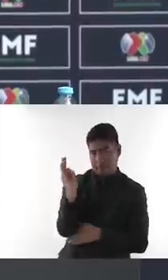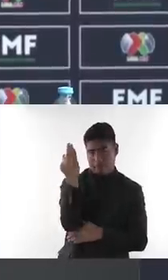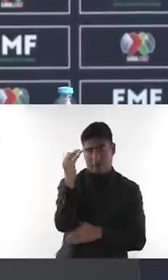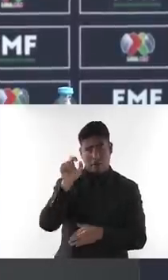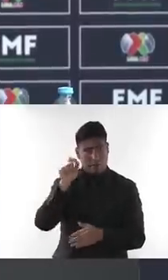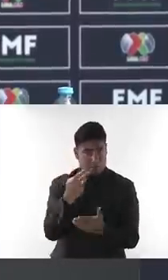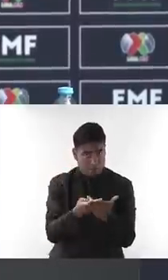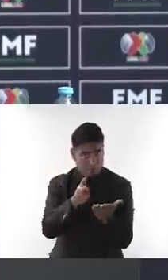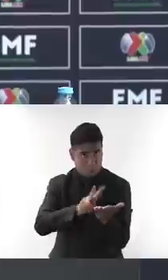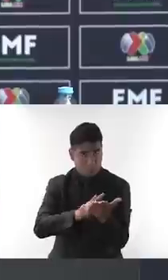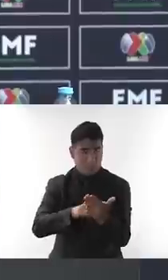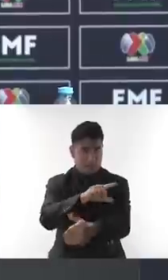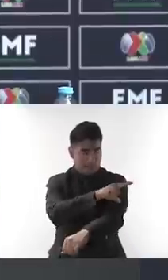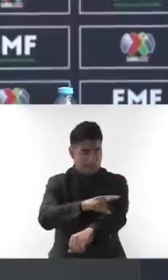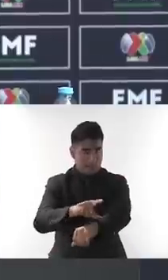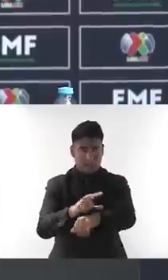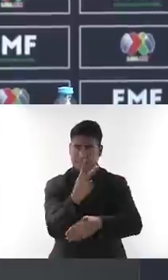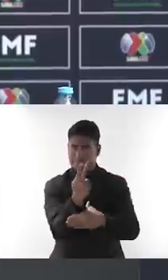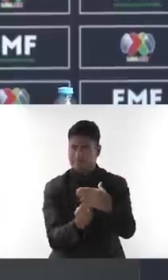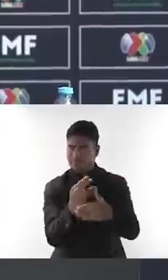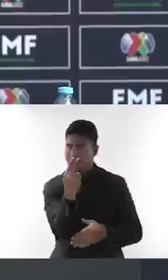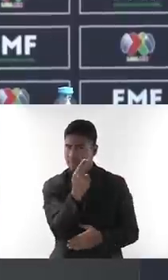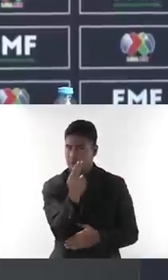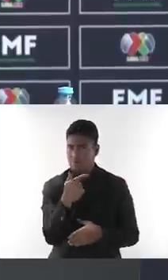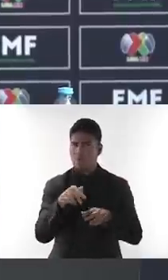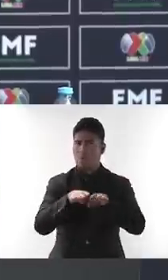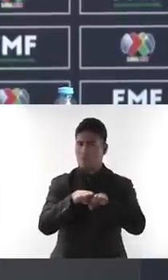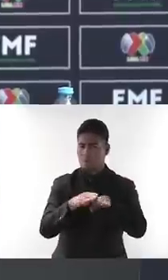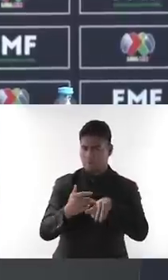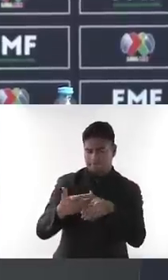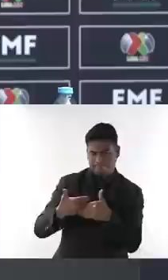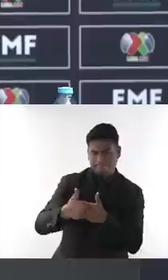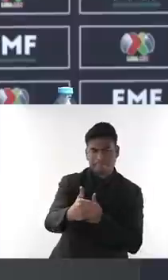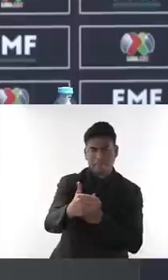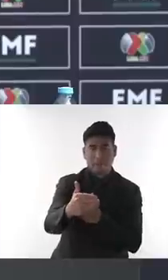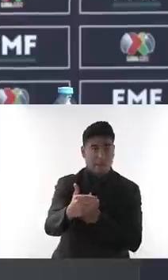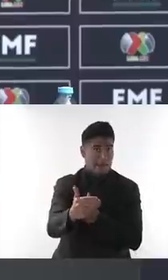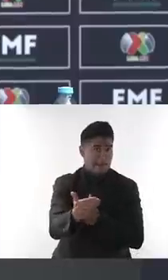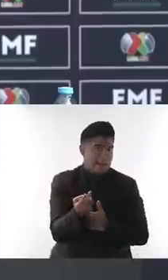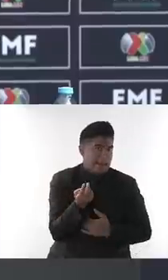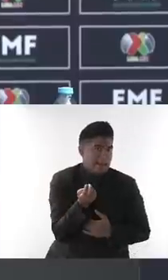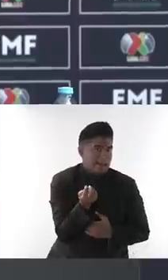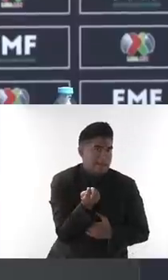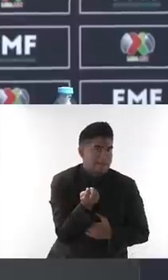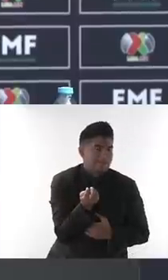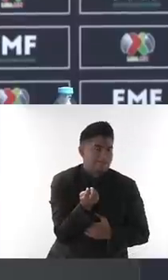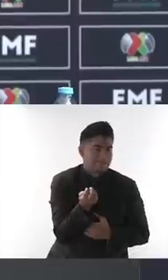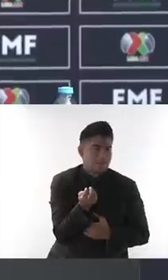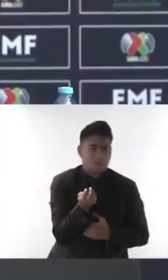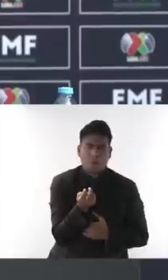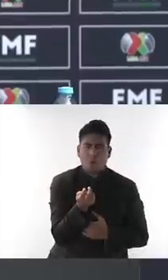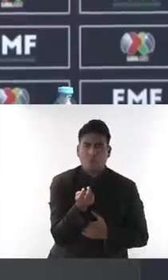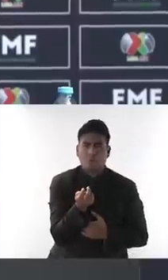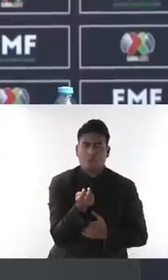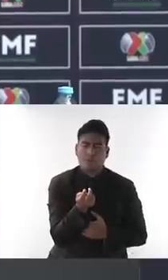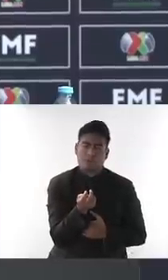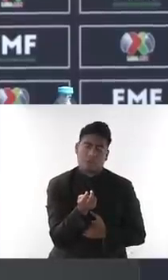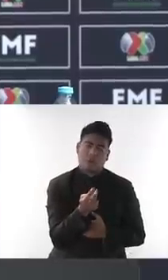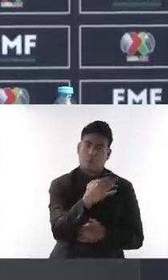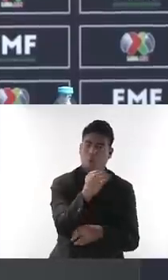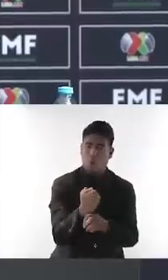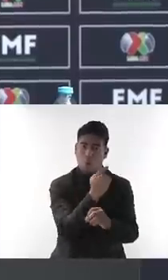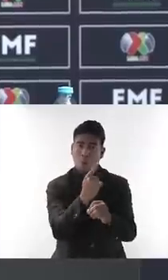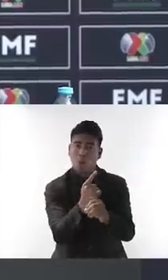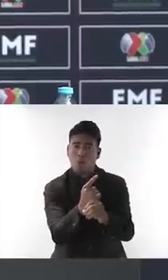Liga para efectos de acercar posiciones y que no se pierdan las ofertas de un jugador que se puede ir a Europa